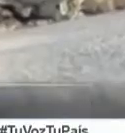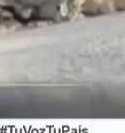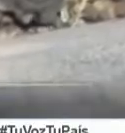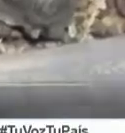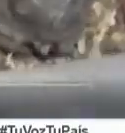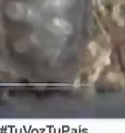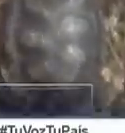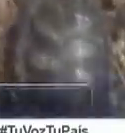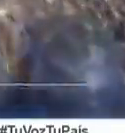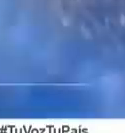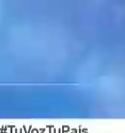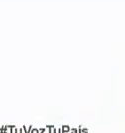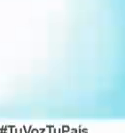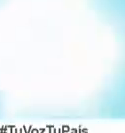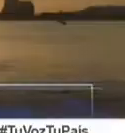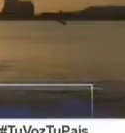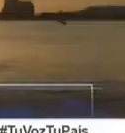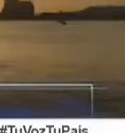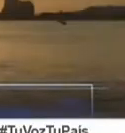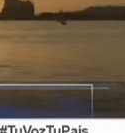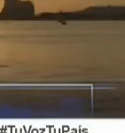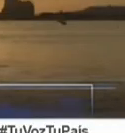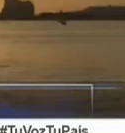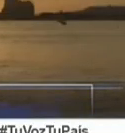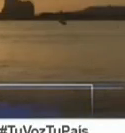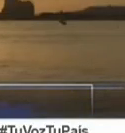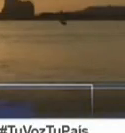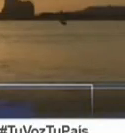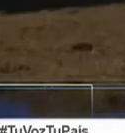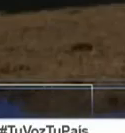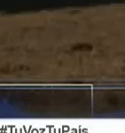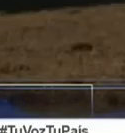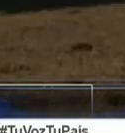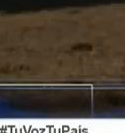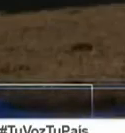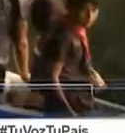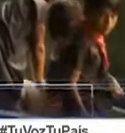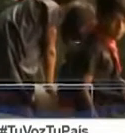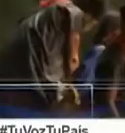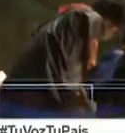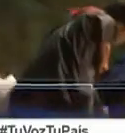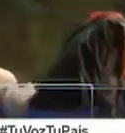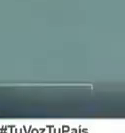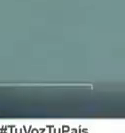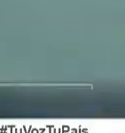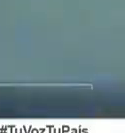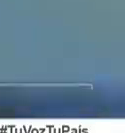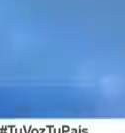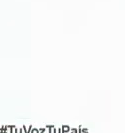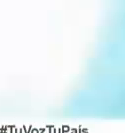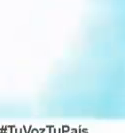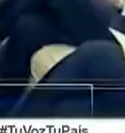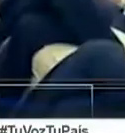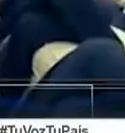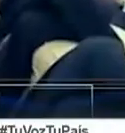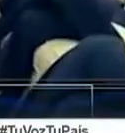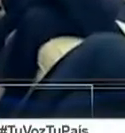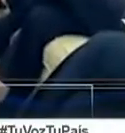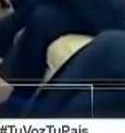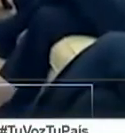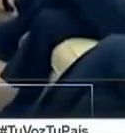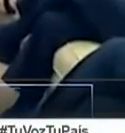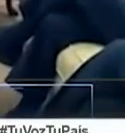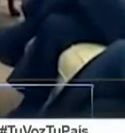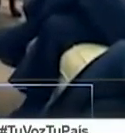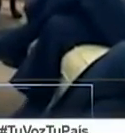renacerá en las Islas Galápagos. Ministerio de Turismo lanza la campaña promocional Los Cuatro Mundos del Sur. En lo